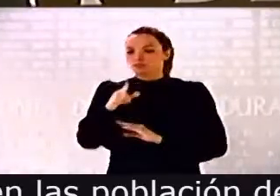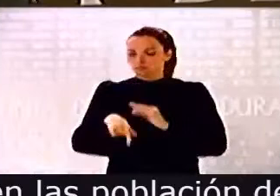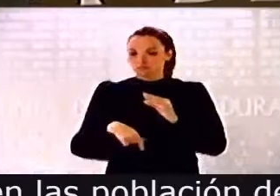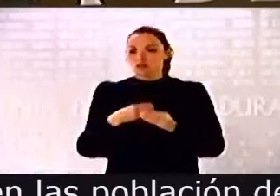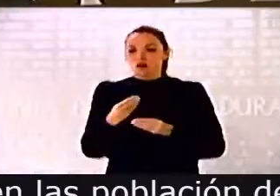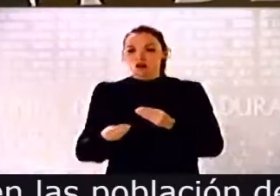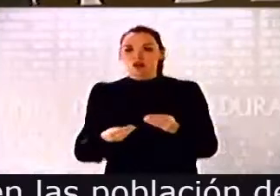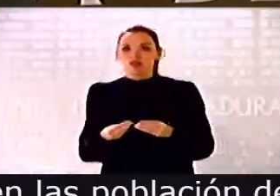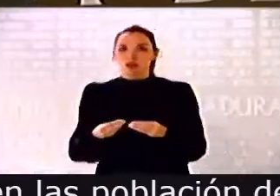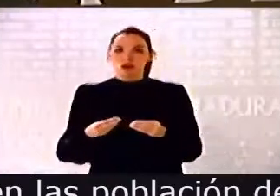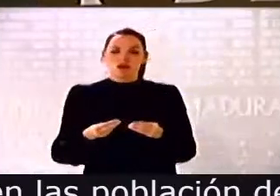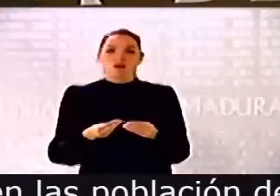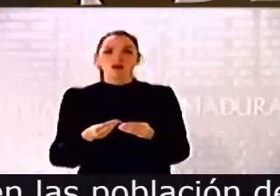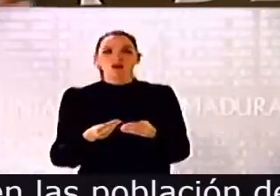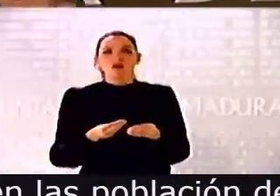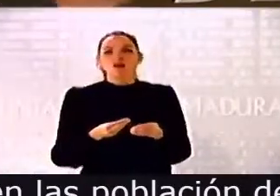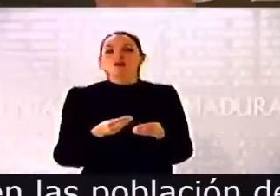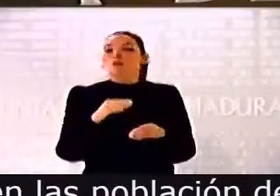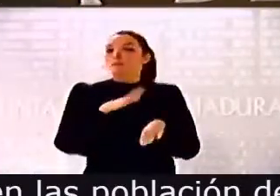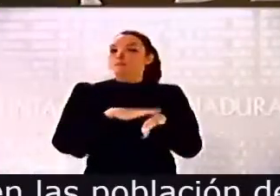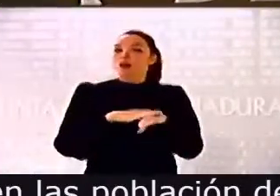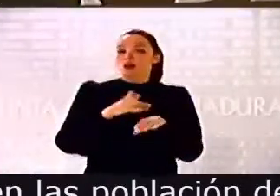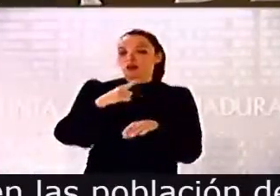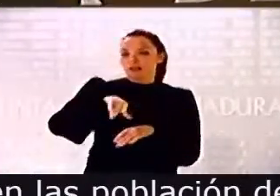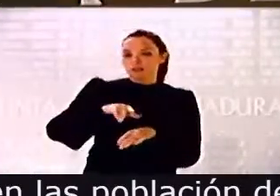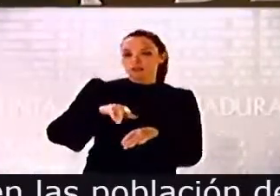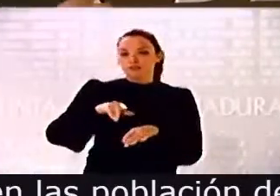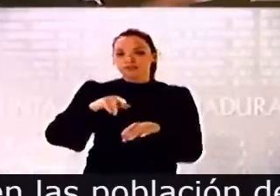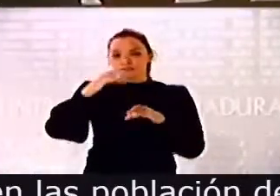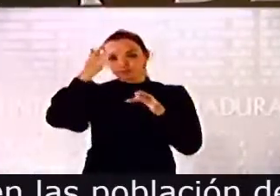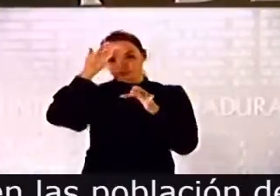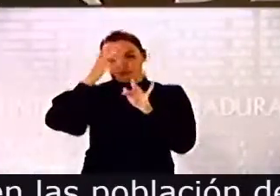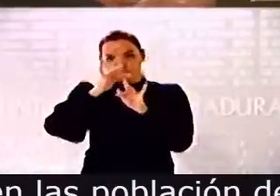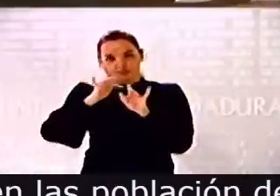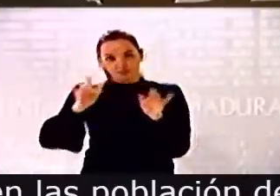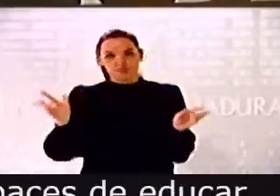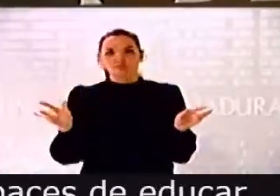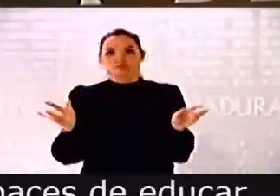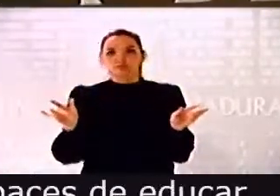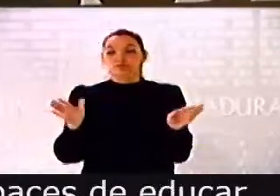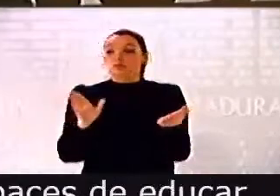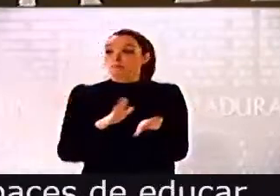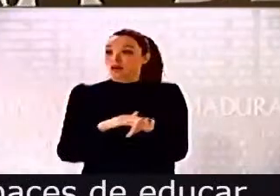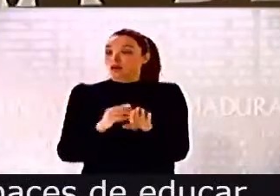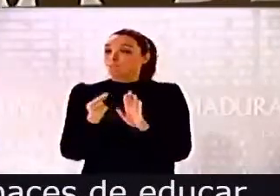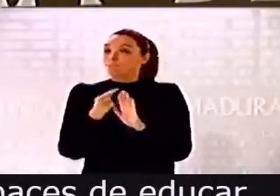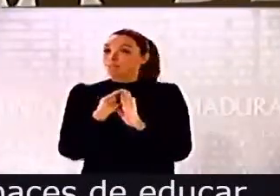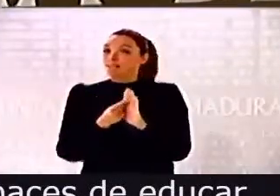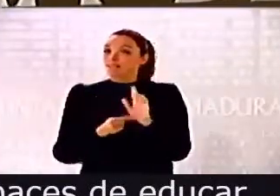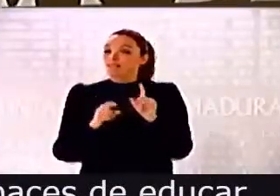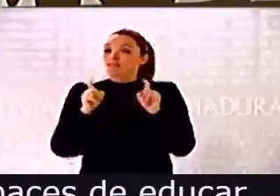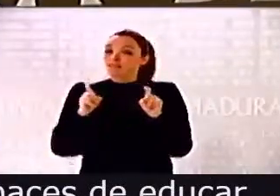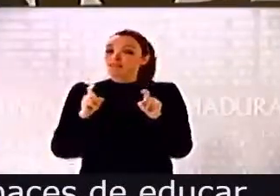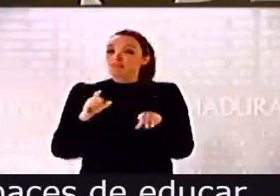sobre todo de iguales, que sean capaces de educar en medidas de educación para